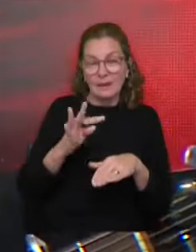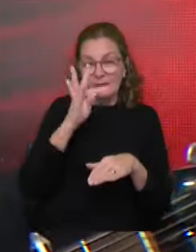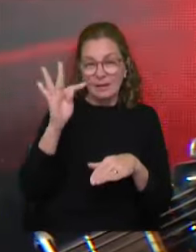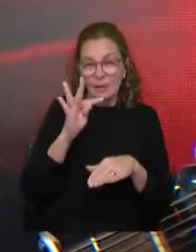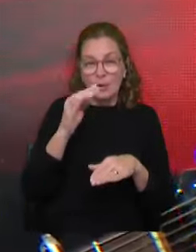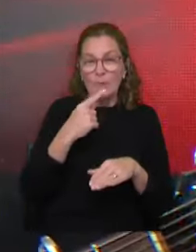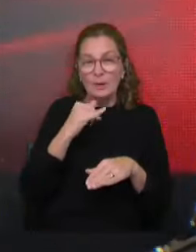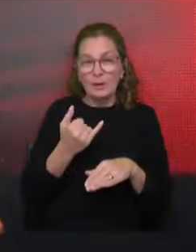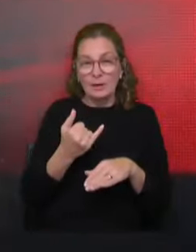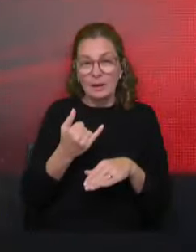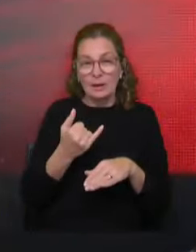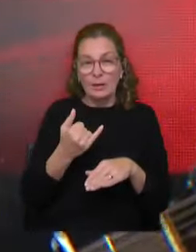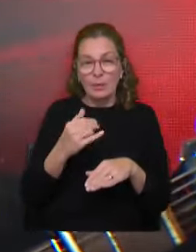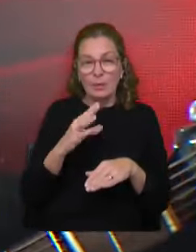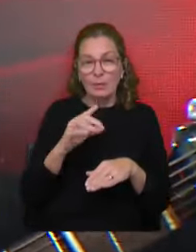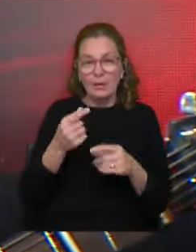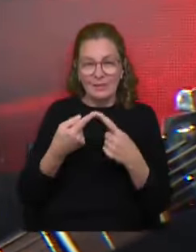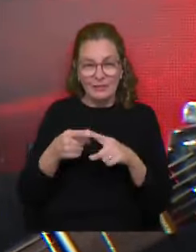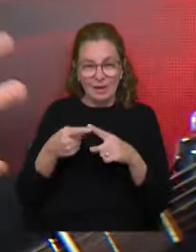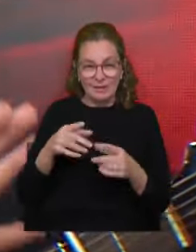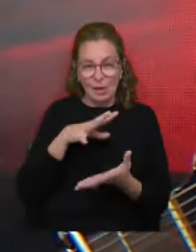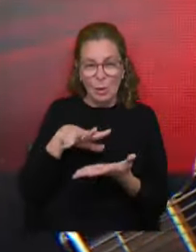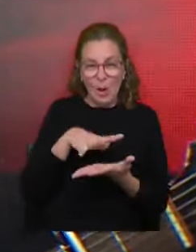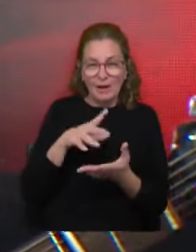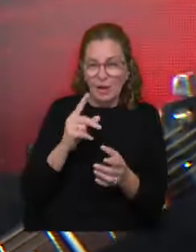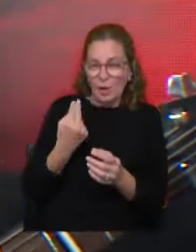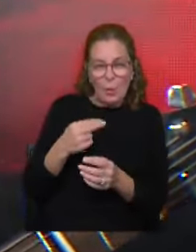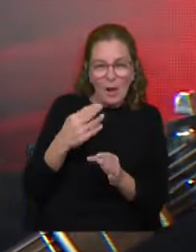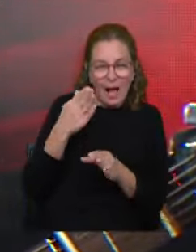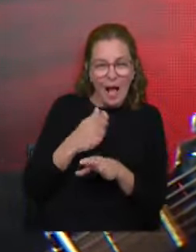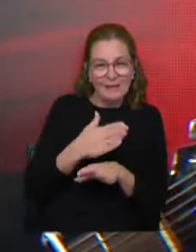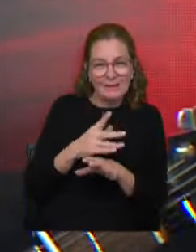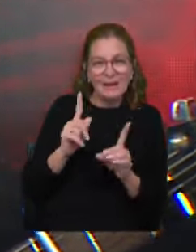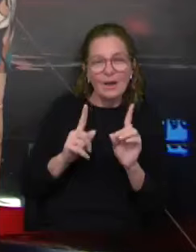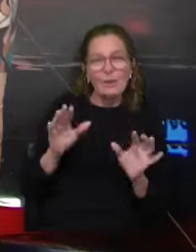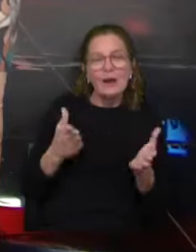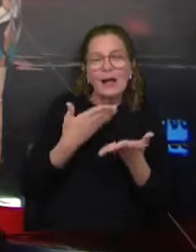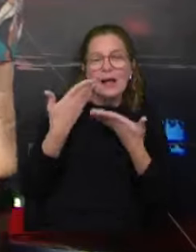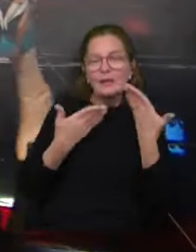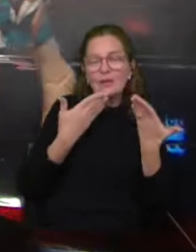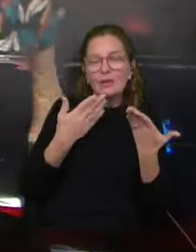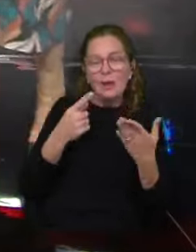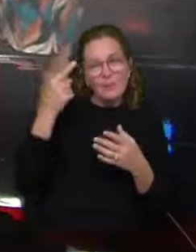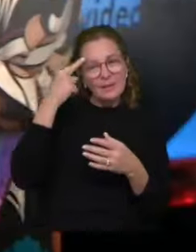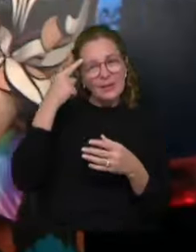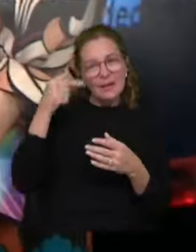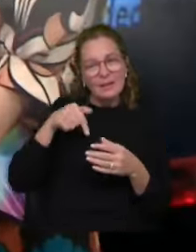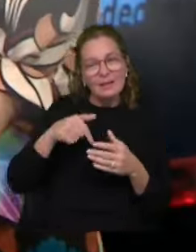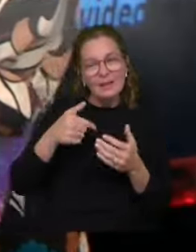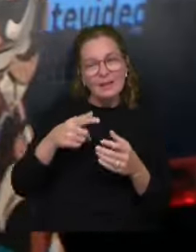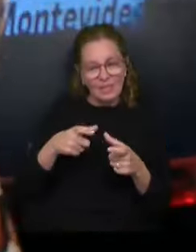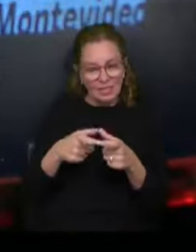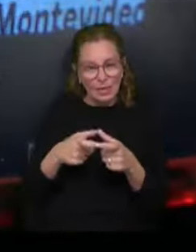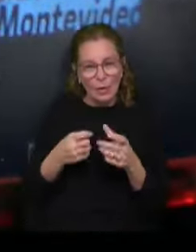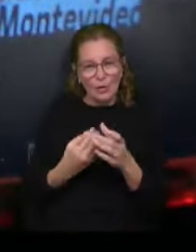tecnológicas, ponele con samples, lugares que no había explorado antes, ahí en algunas canciones. Excelente. ¿Y crees que a partir de este disco